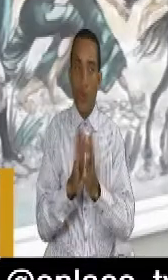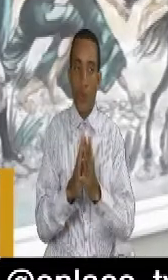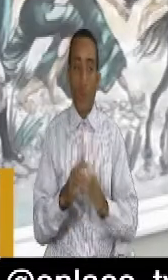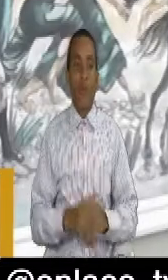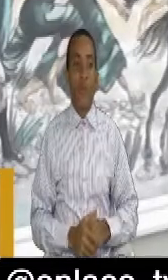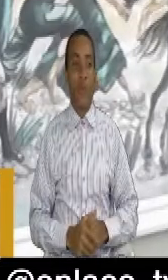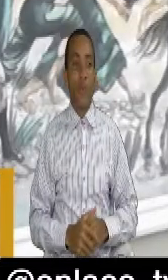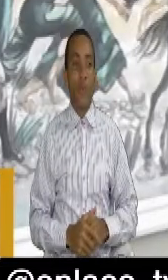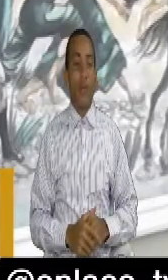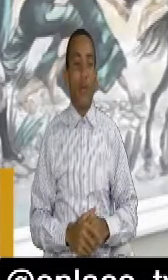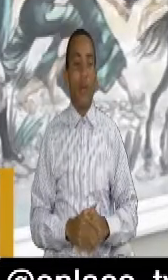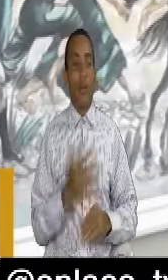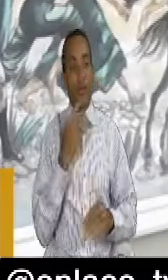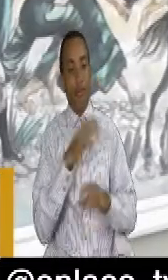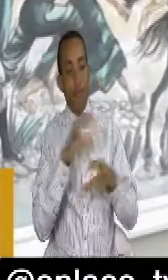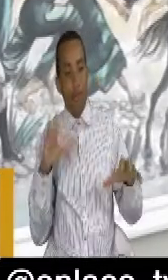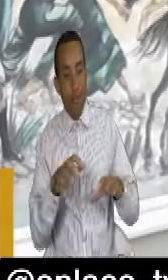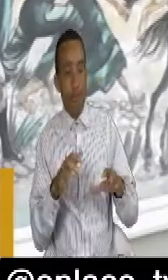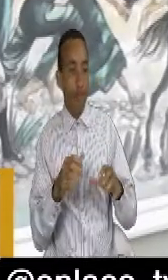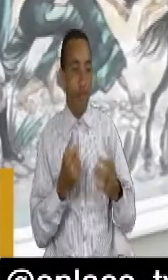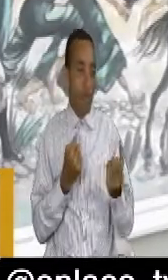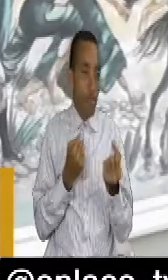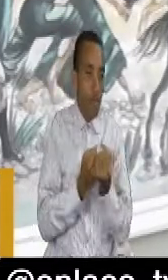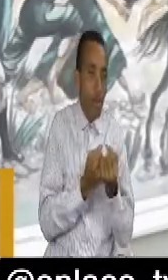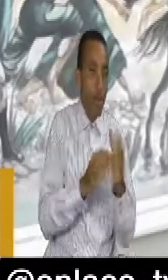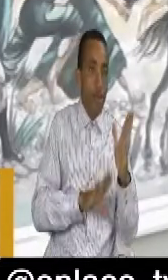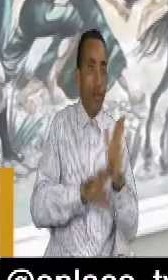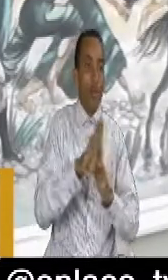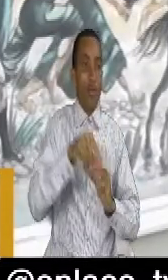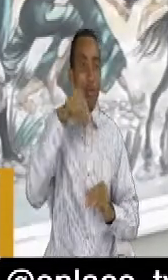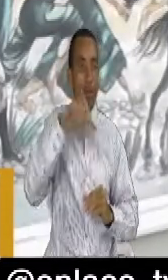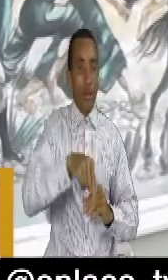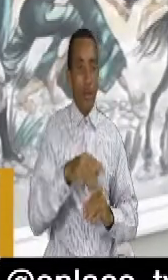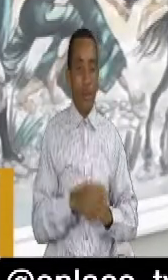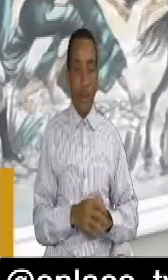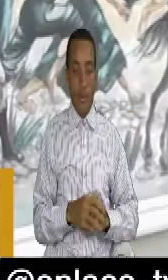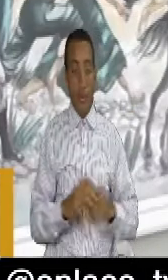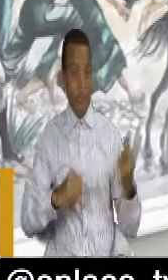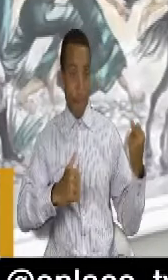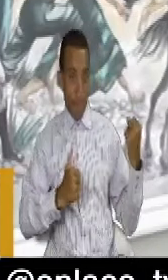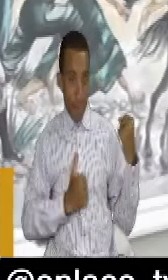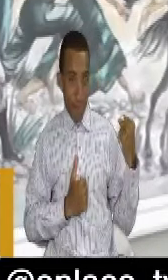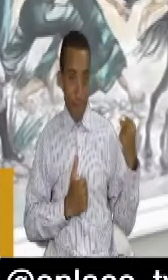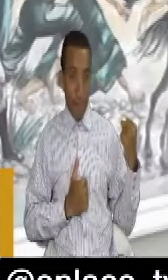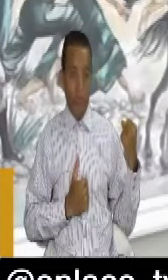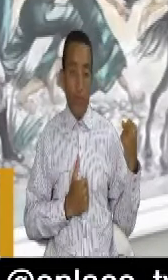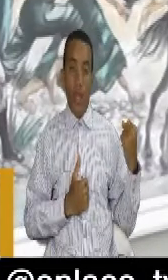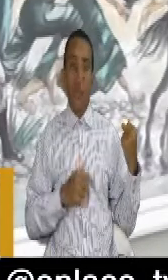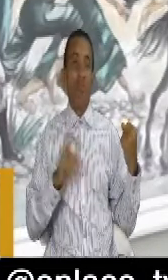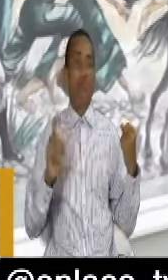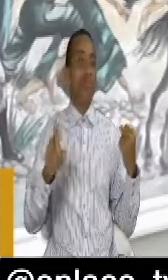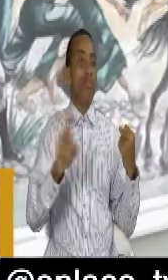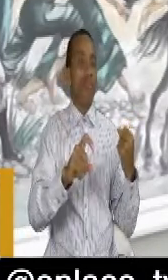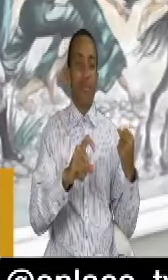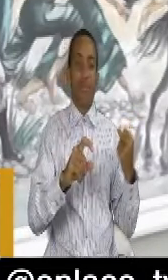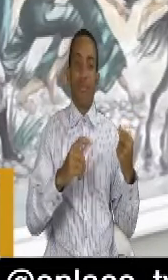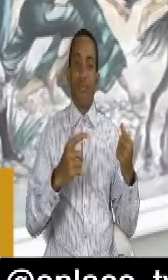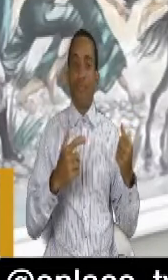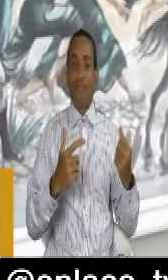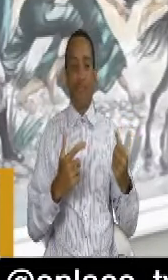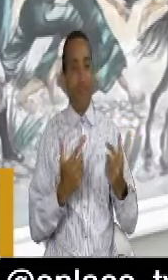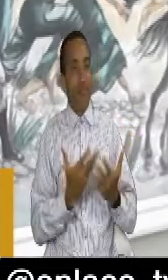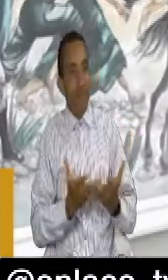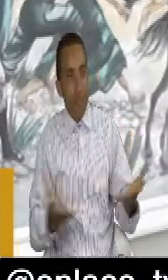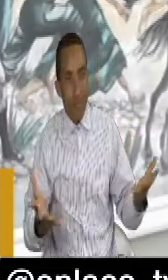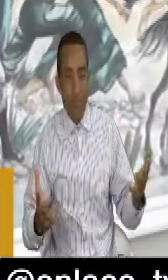realizado 20 jornadas de apoyo al desarrollo en la jurisdicción. Los soldados de la Quinta Brigada han llevado diferentes servicios, entretenimiento,